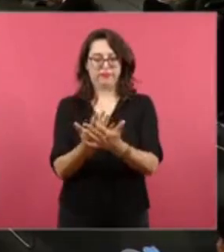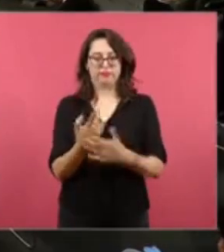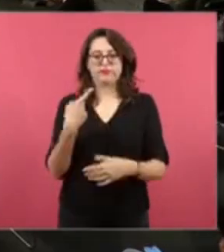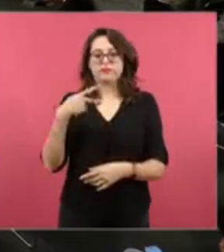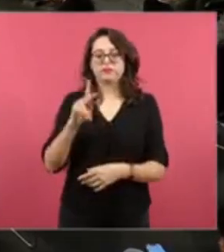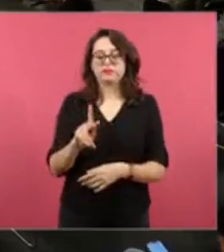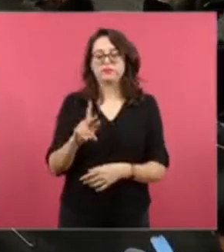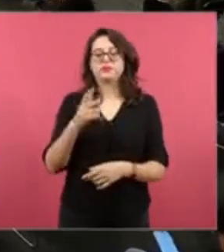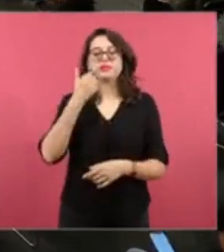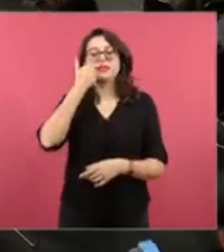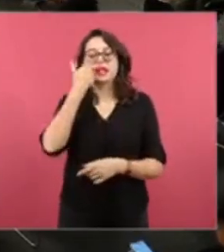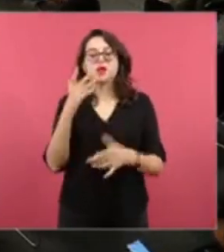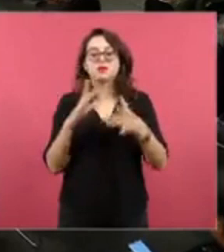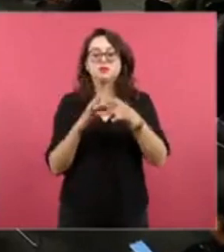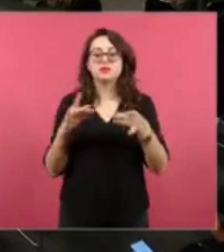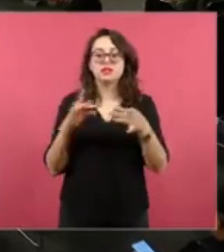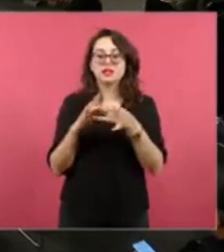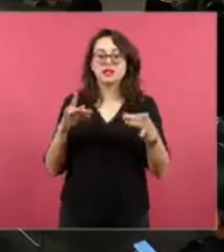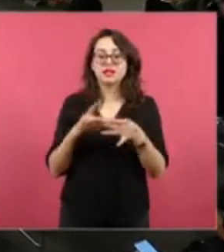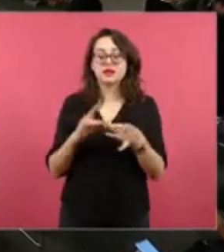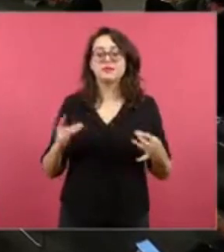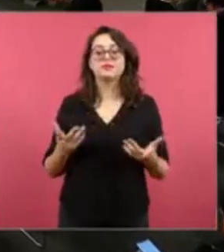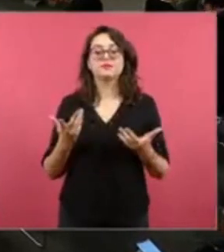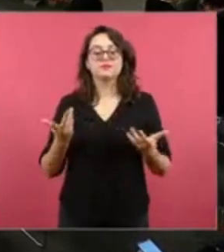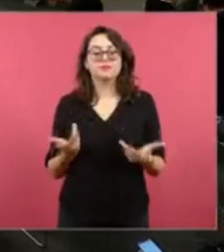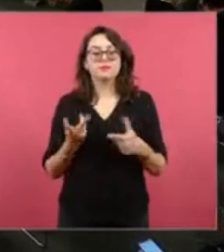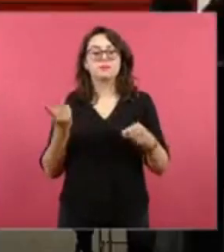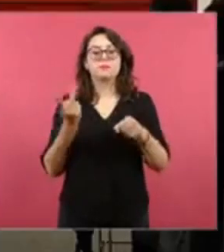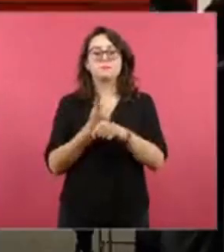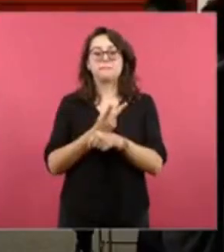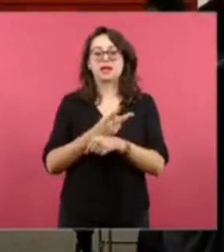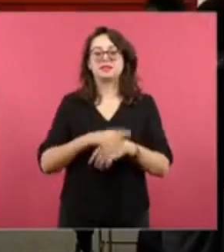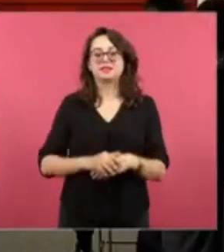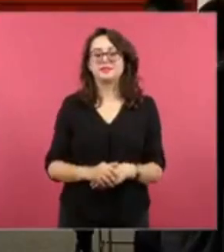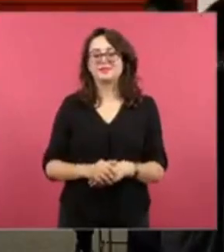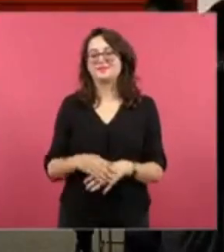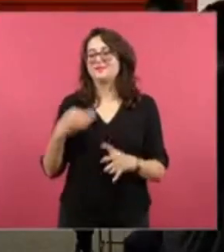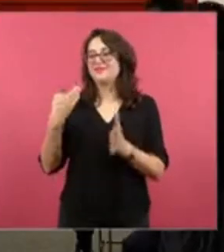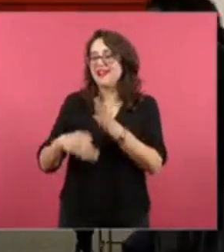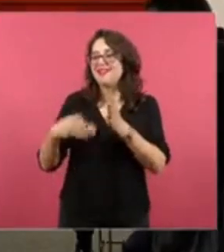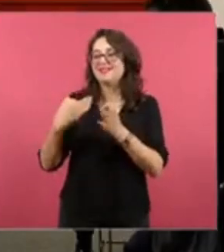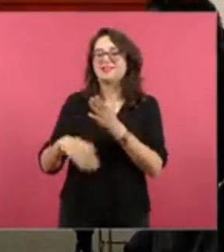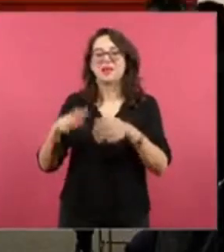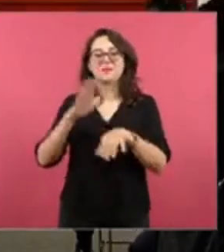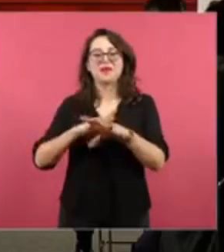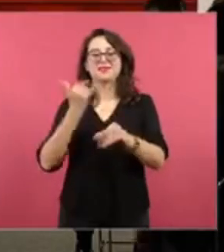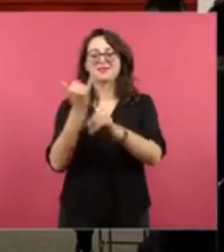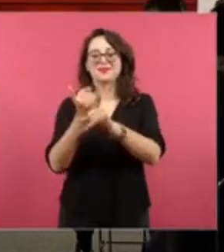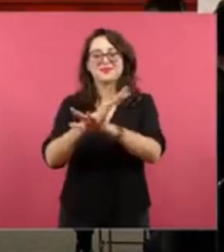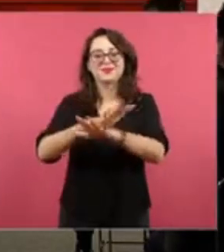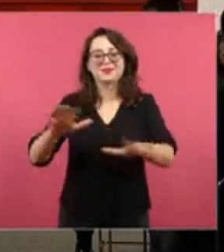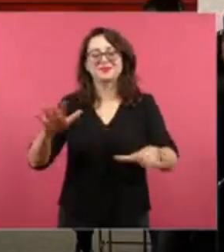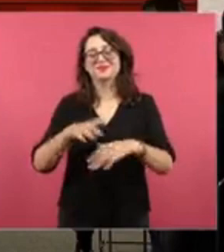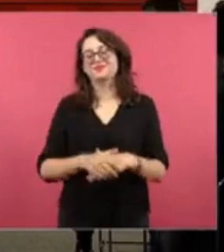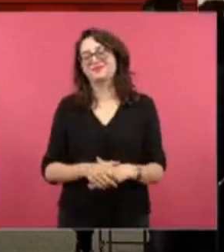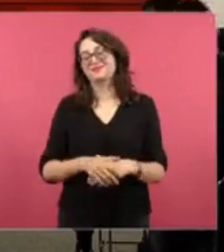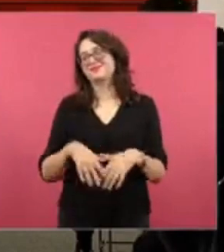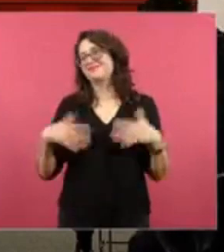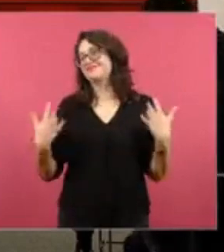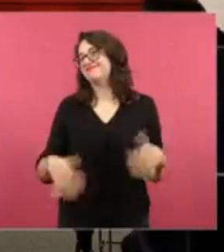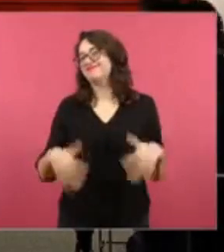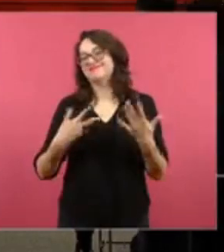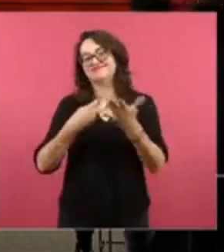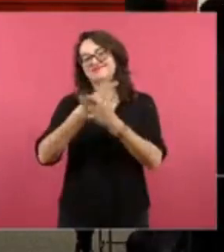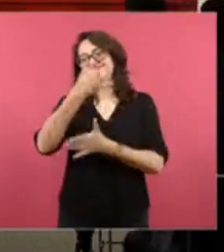y con Enrique, que quedaron muchas cosas por decir. Hay tanto que decir sobre este tema,